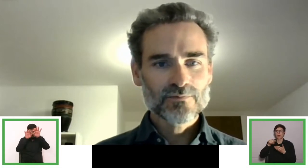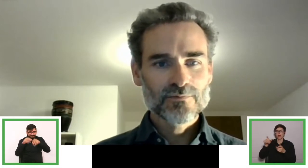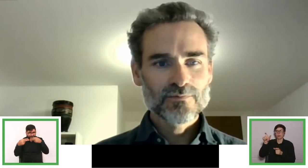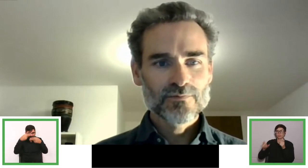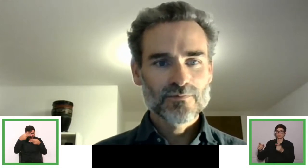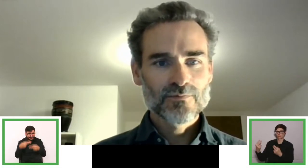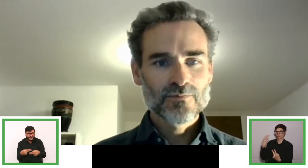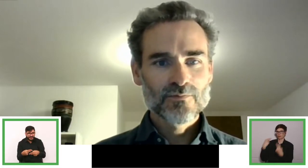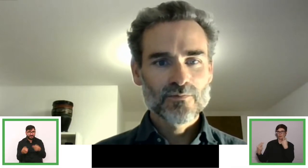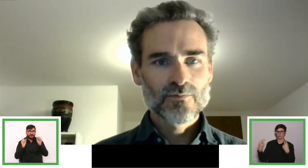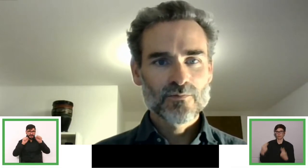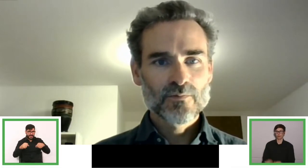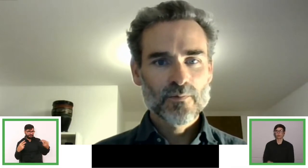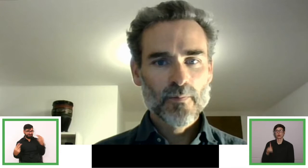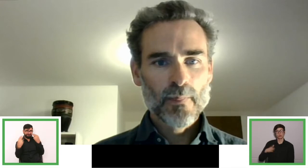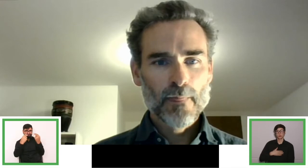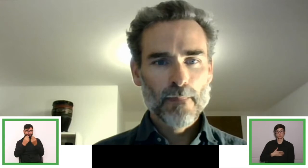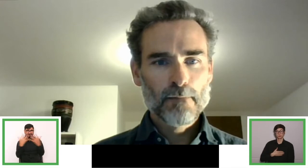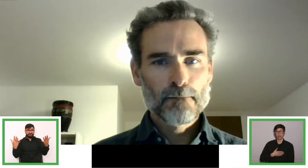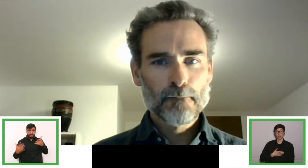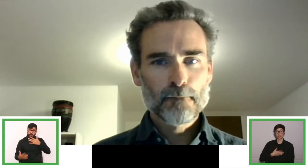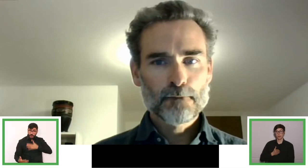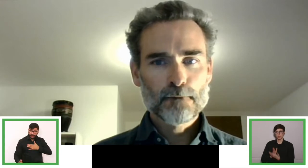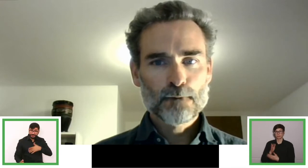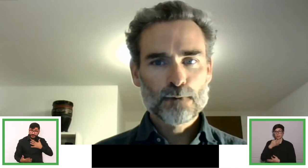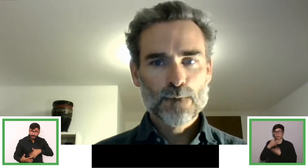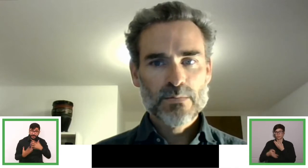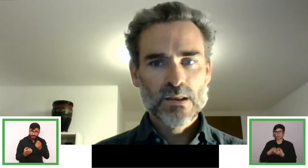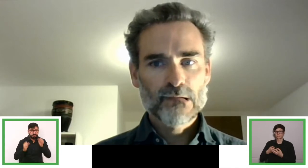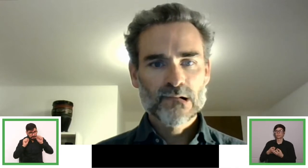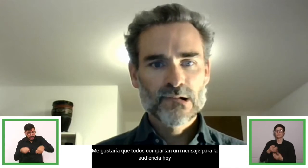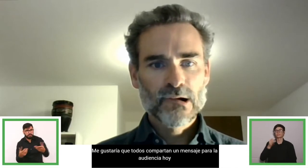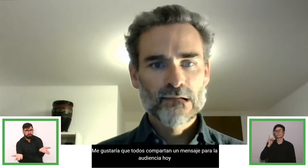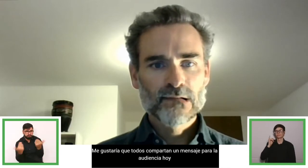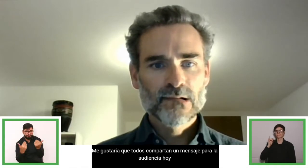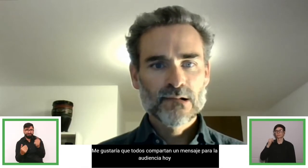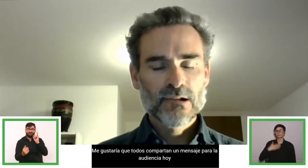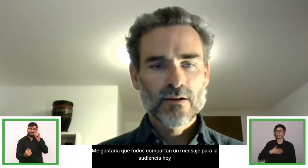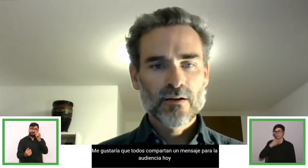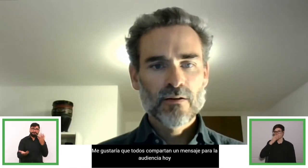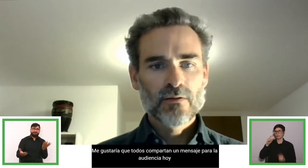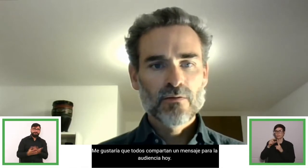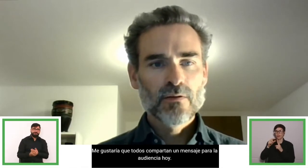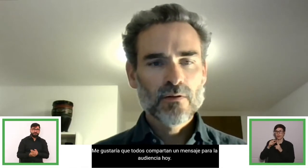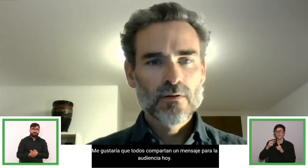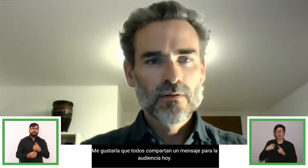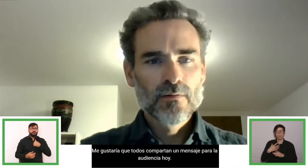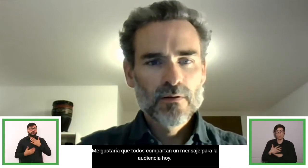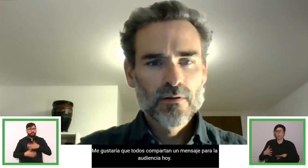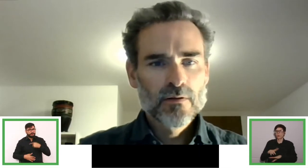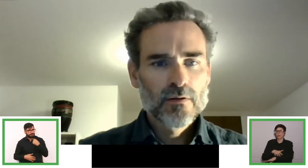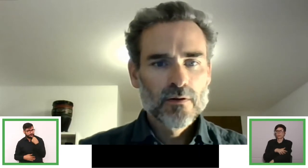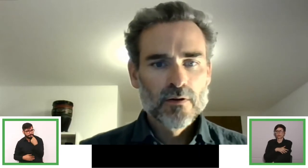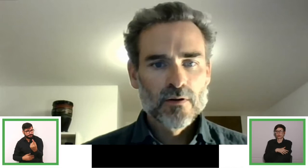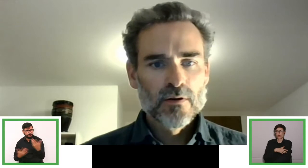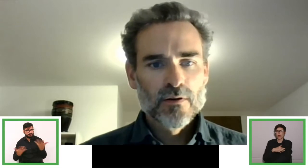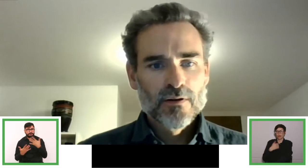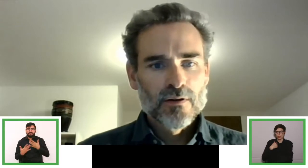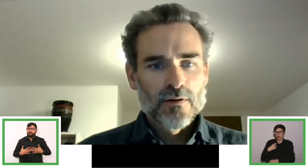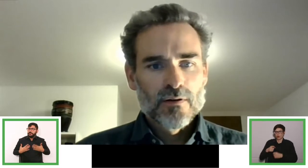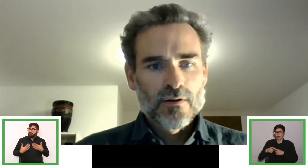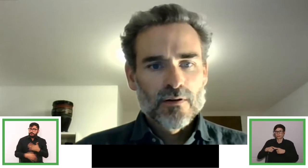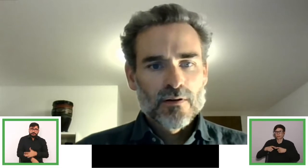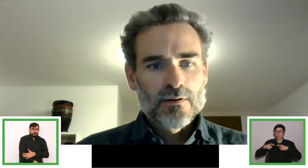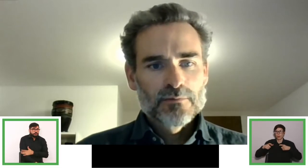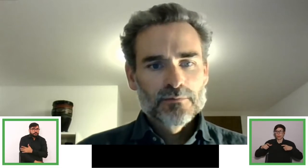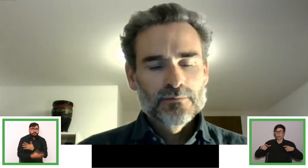un mensaje para la audiencia? Gracias, estamos tan emocionados de expandir la misión de